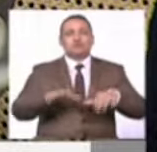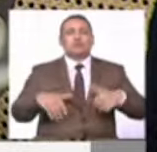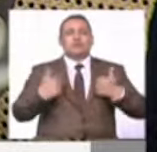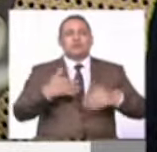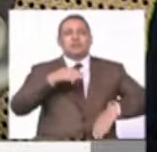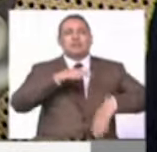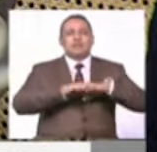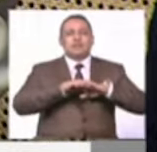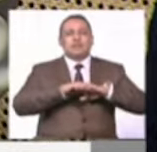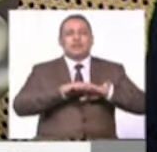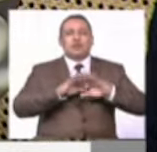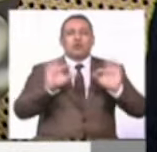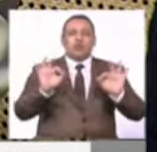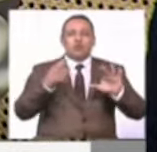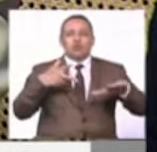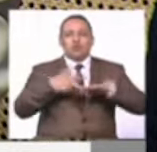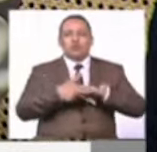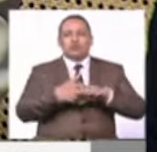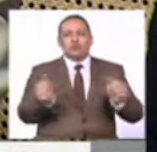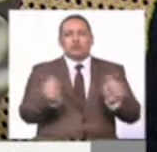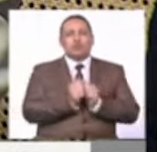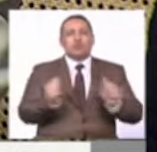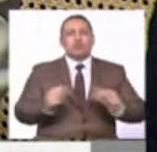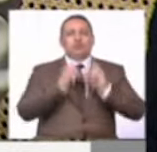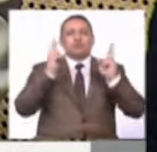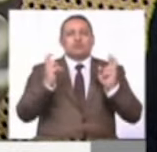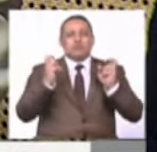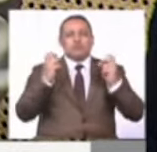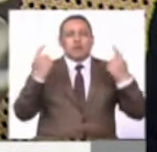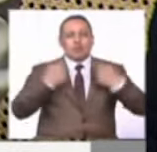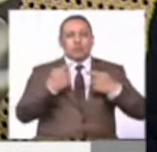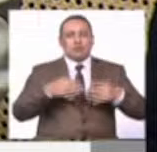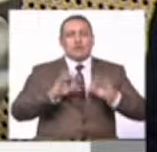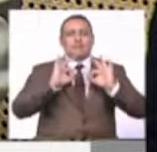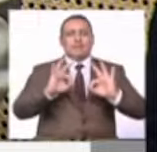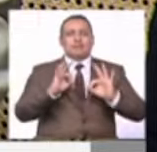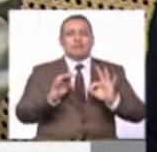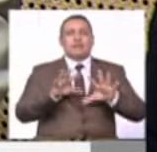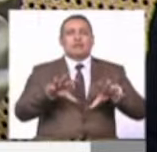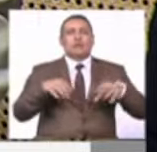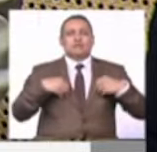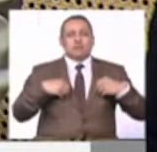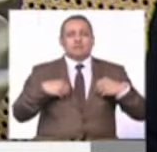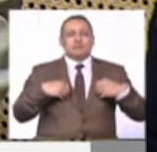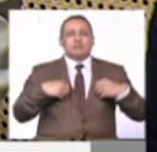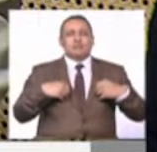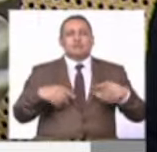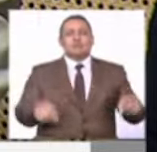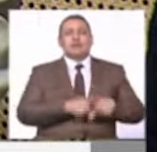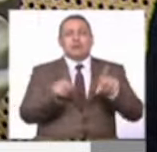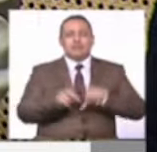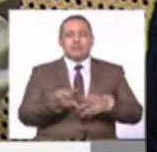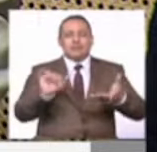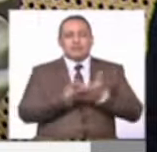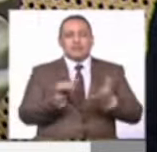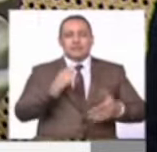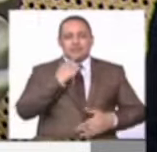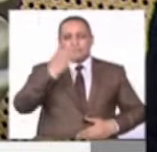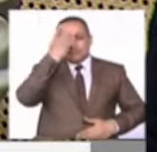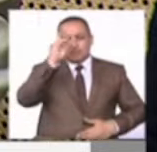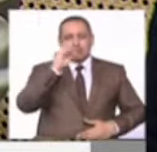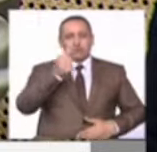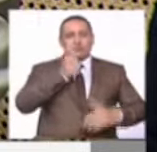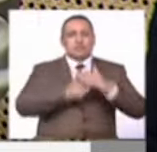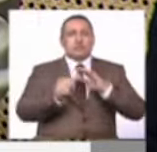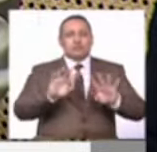limitado o interrumpido sin una causal expresa que lo permita para efectos de lo decidido por el